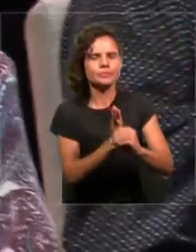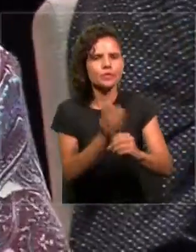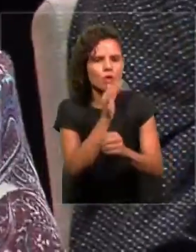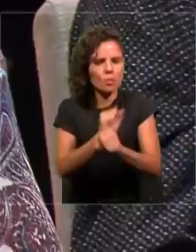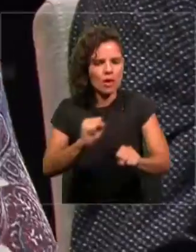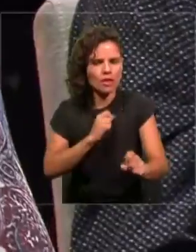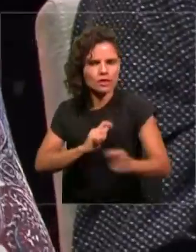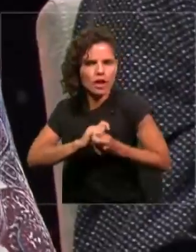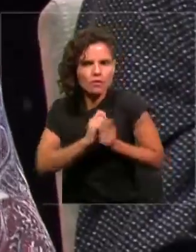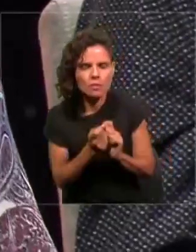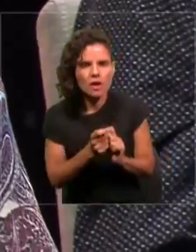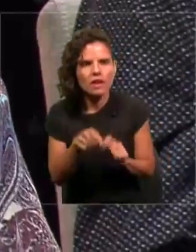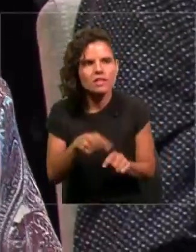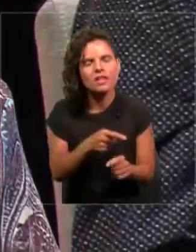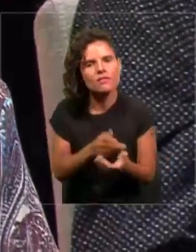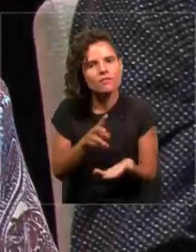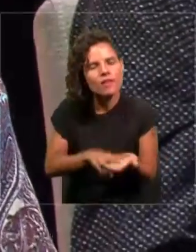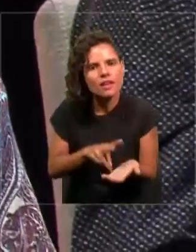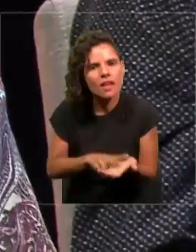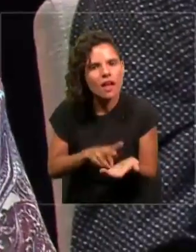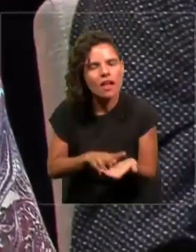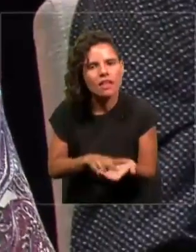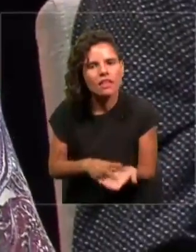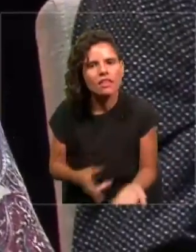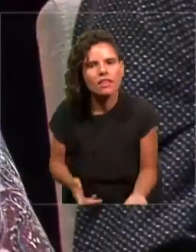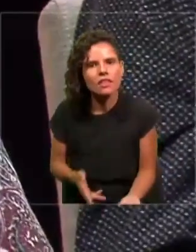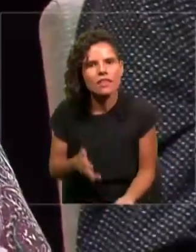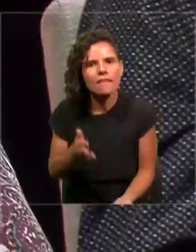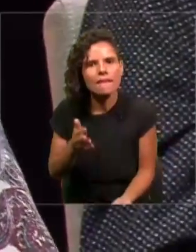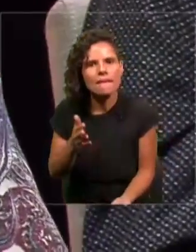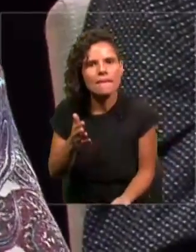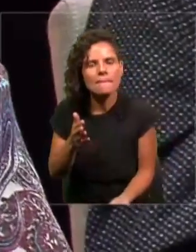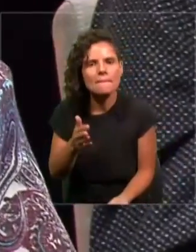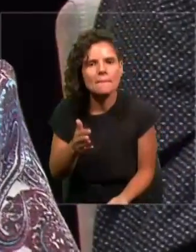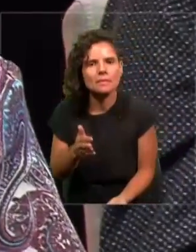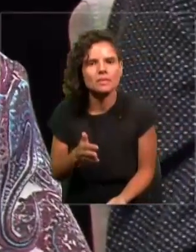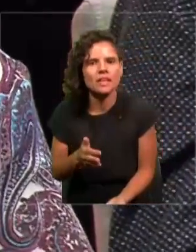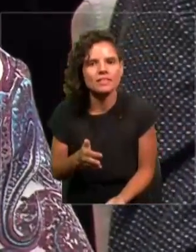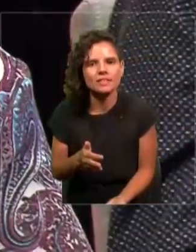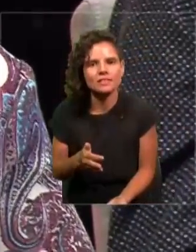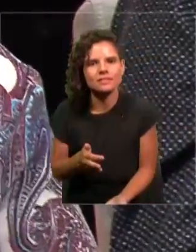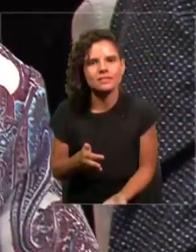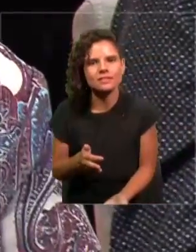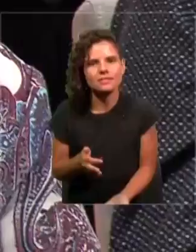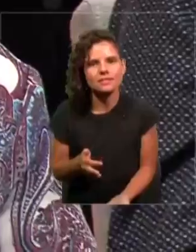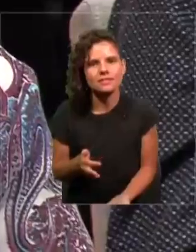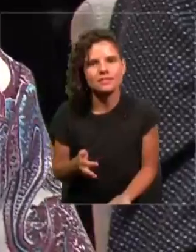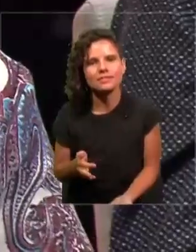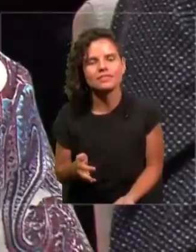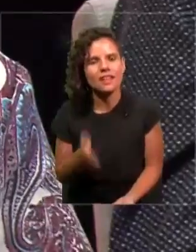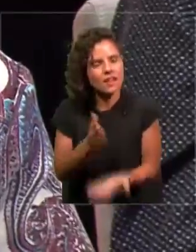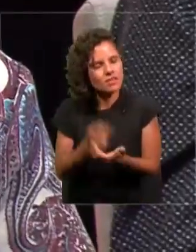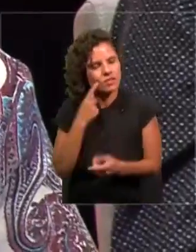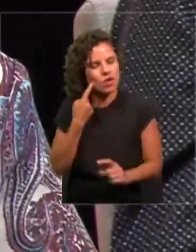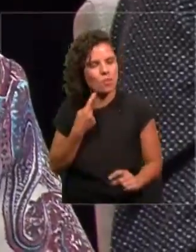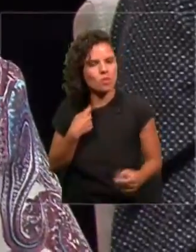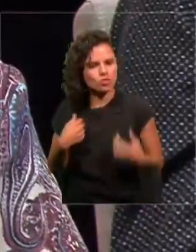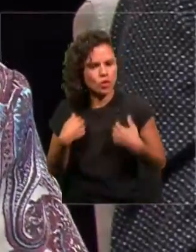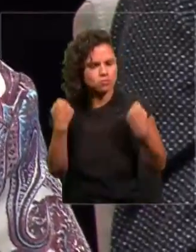debe también tener, debe ser un ejercicio medio perdulario. A veces se